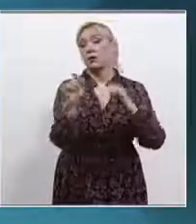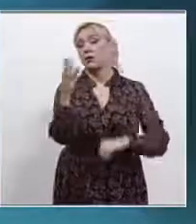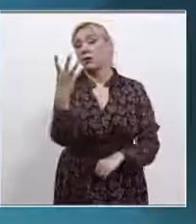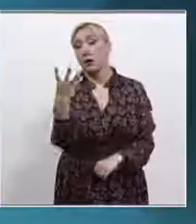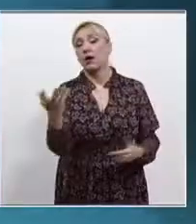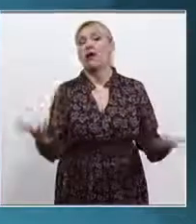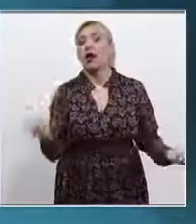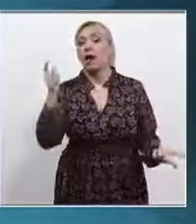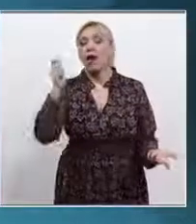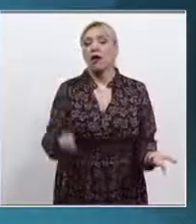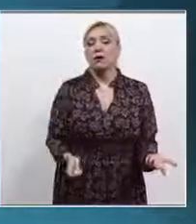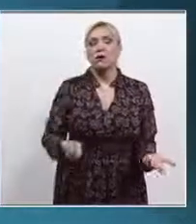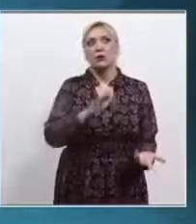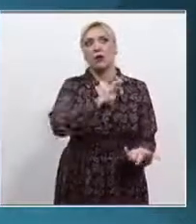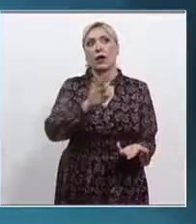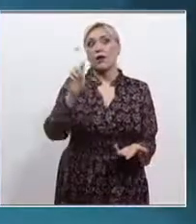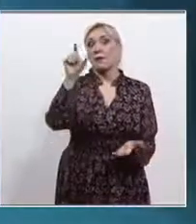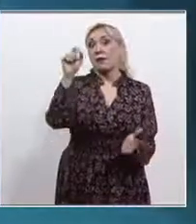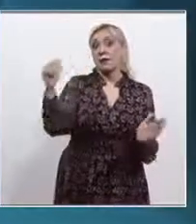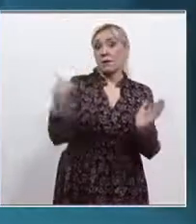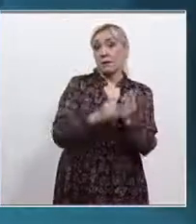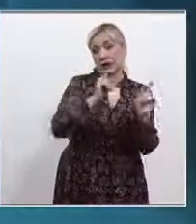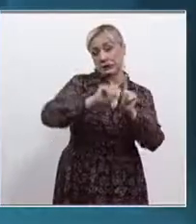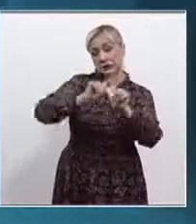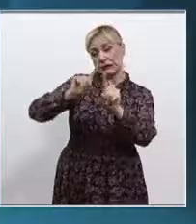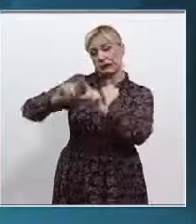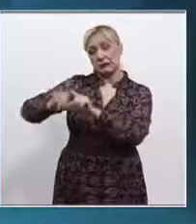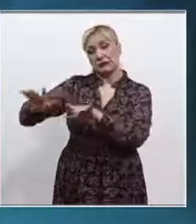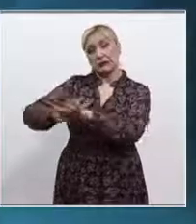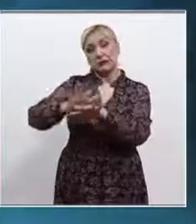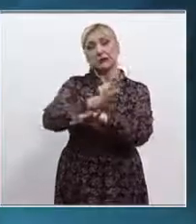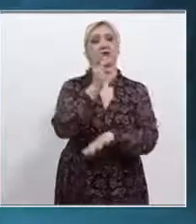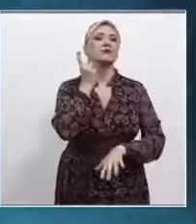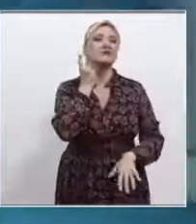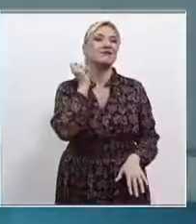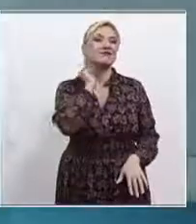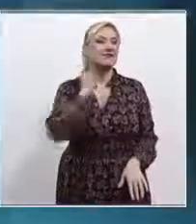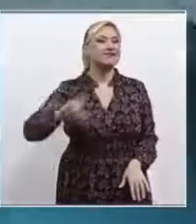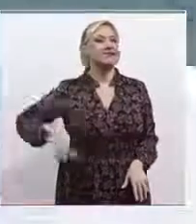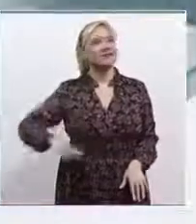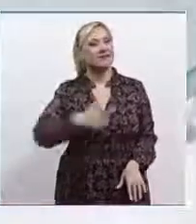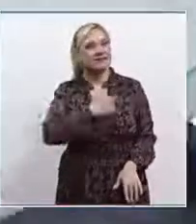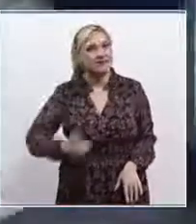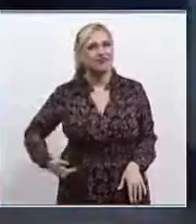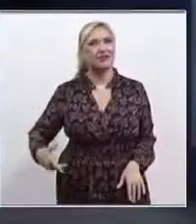los que estarán en disputa más de 20.000 cargos de elección popular.